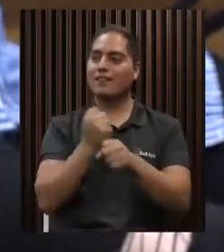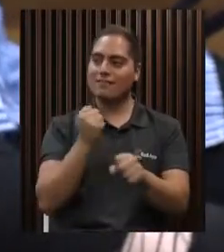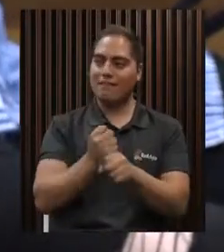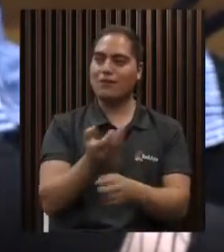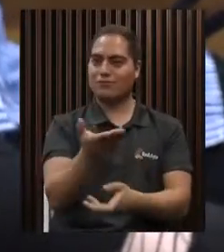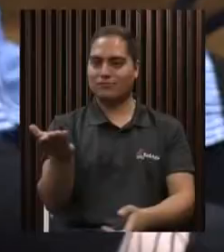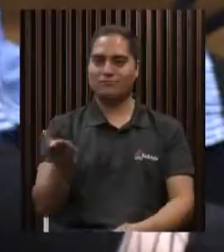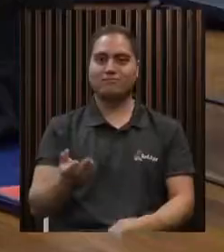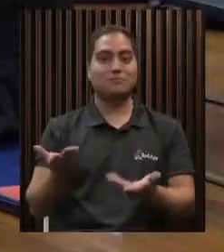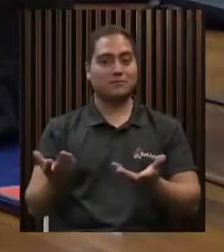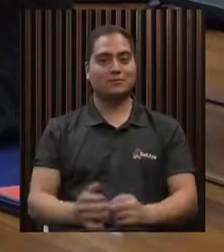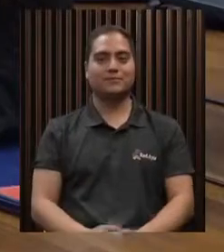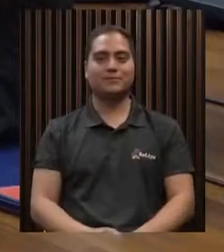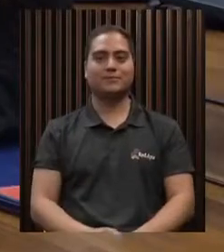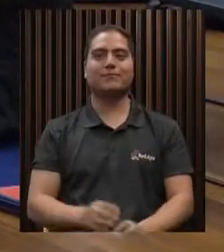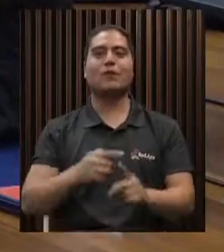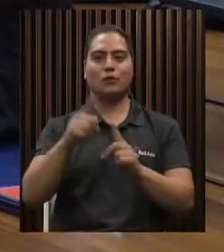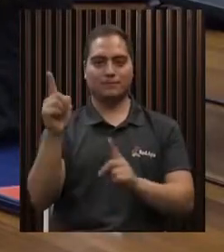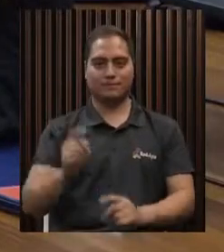y eso.